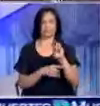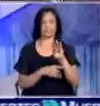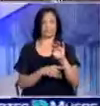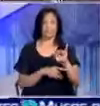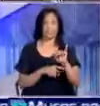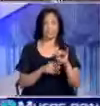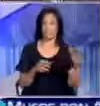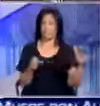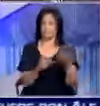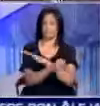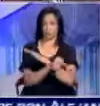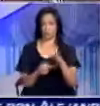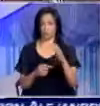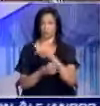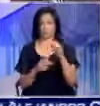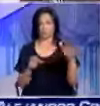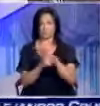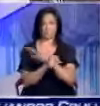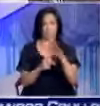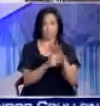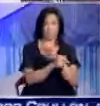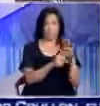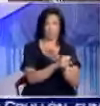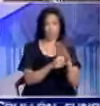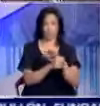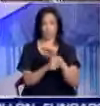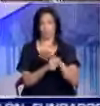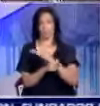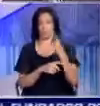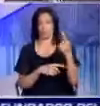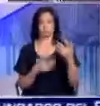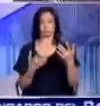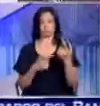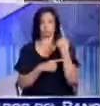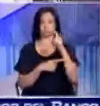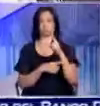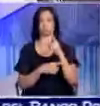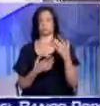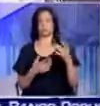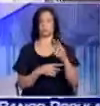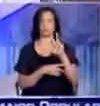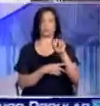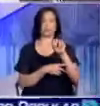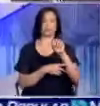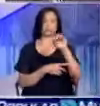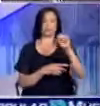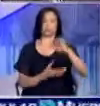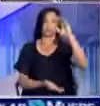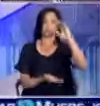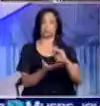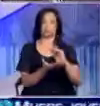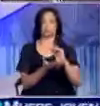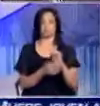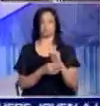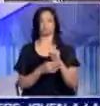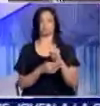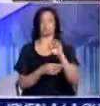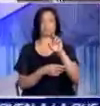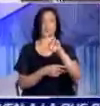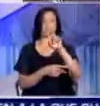timbi cuando en otros países la ocupación la han limitado al 30% al